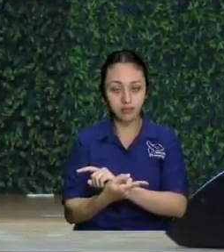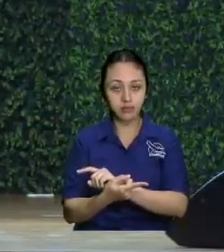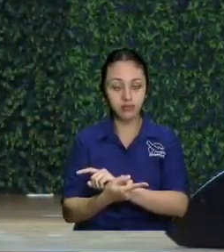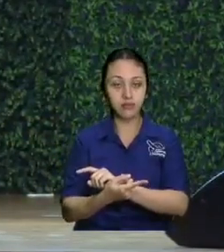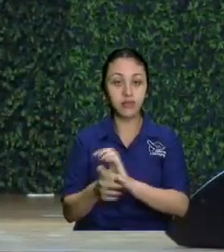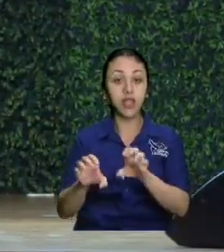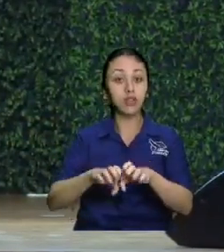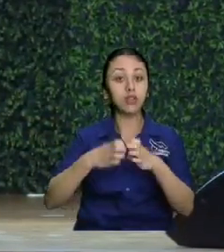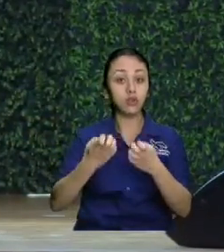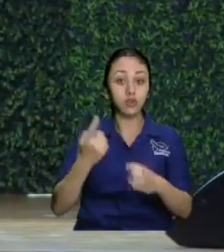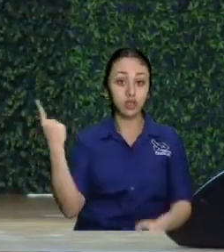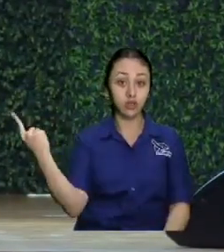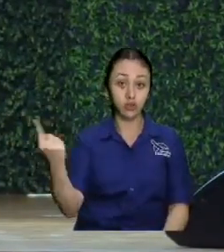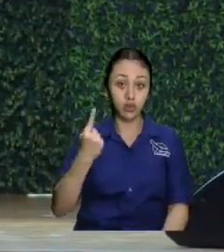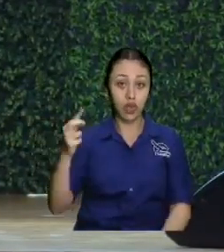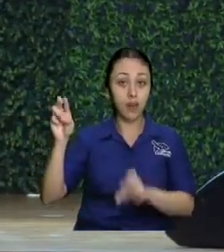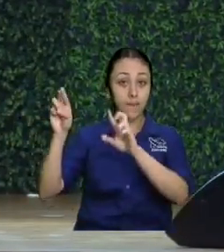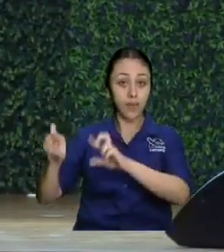todo monte,